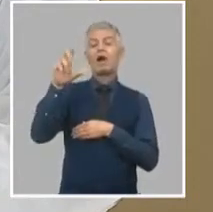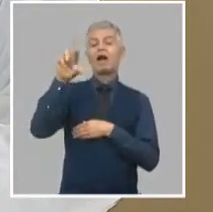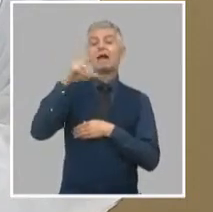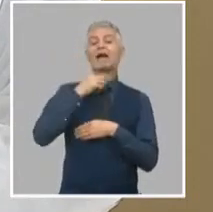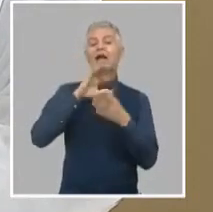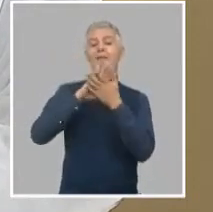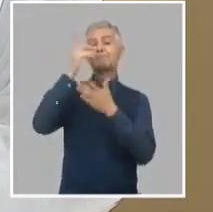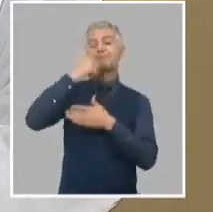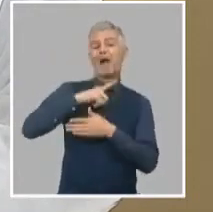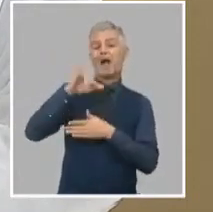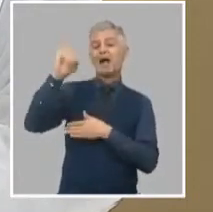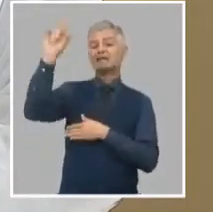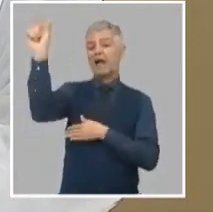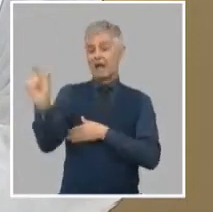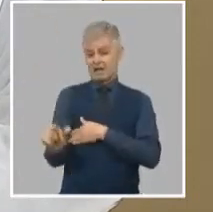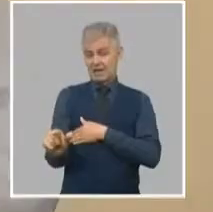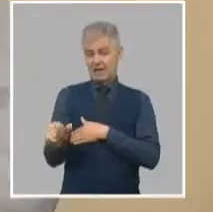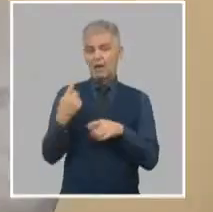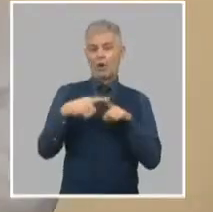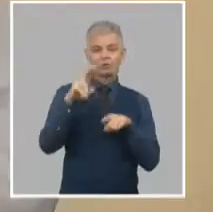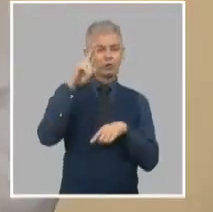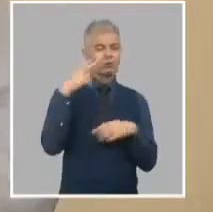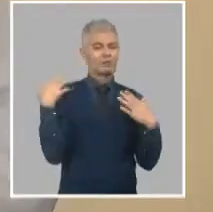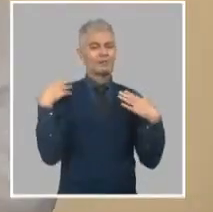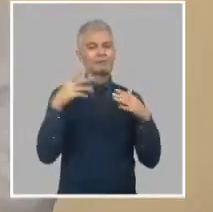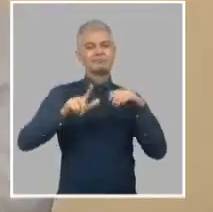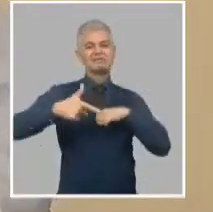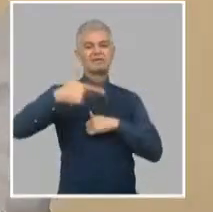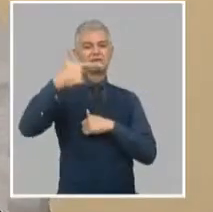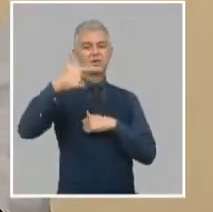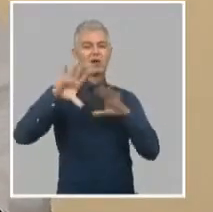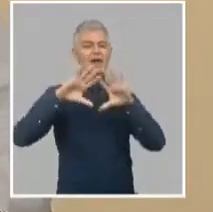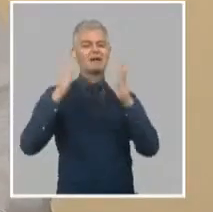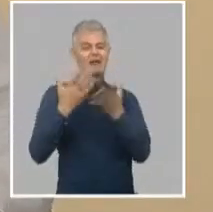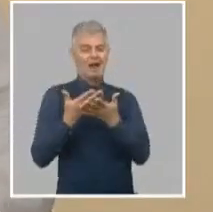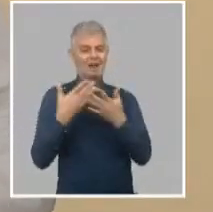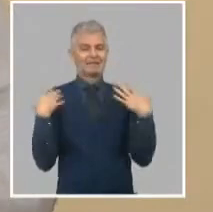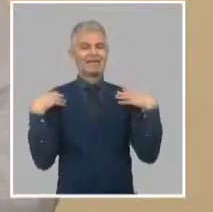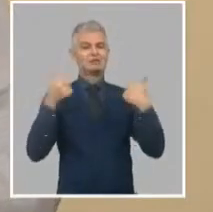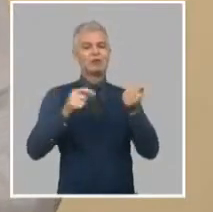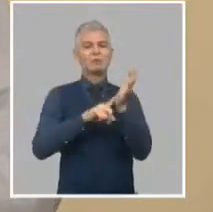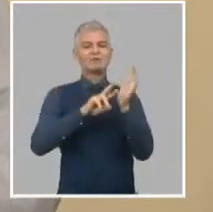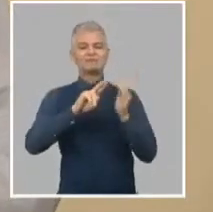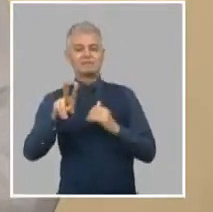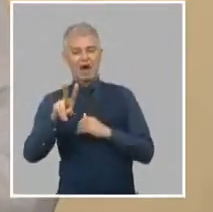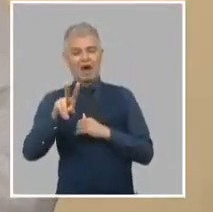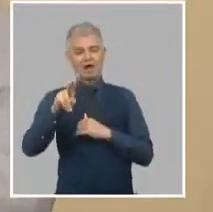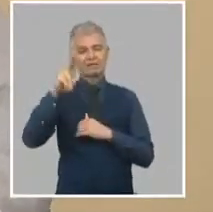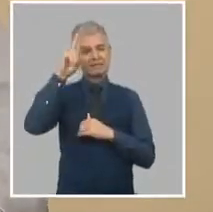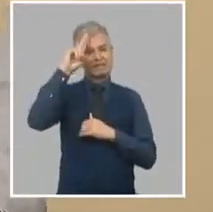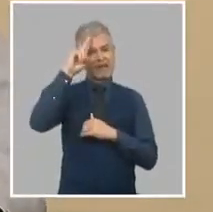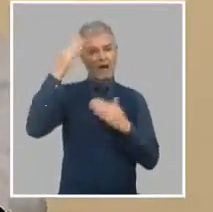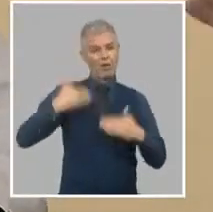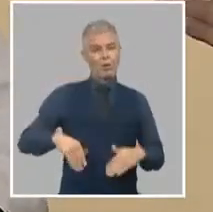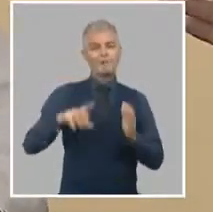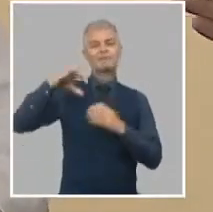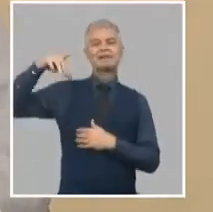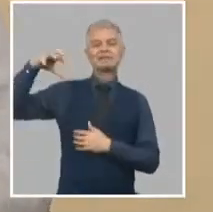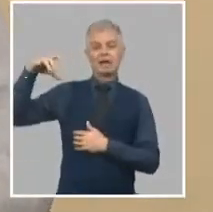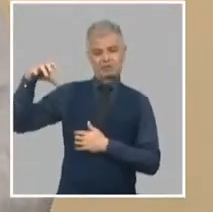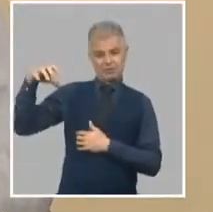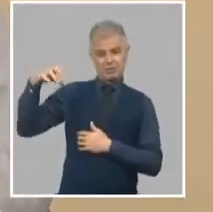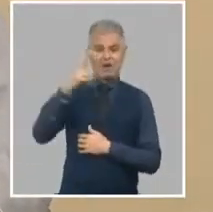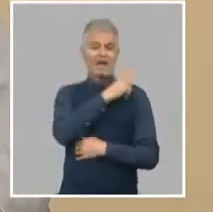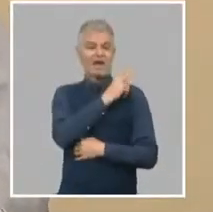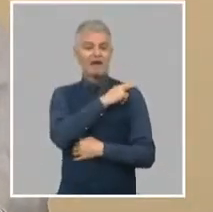doctor Miguel Gómez Cruz, vicedirector general de la Dirección Provincial de Salud en Pinar del Río, jefe de la